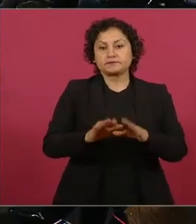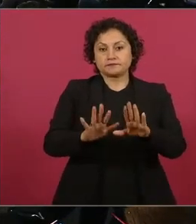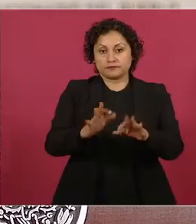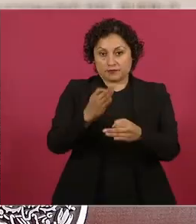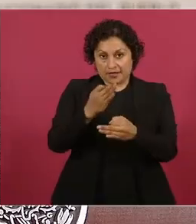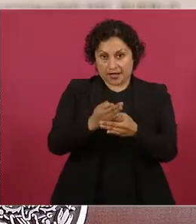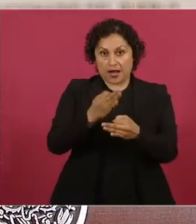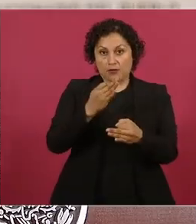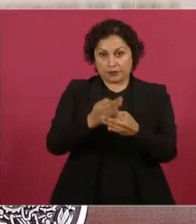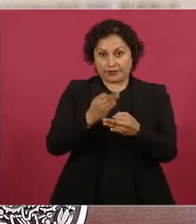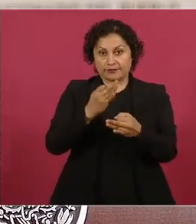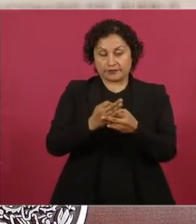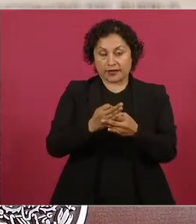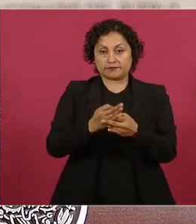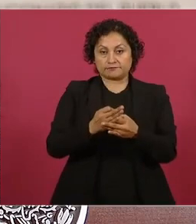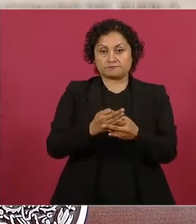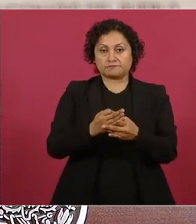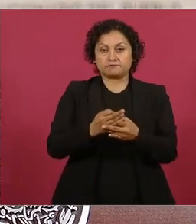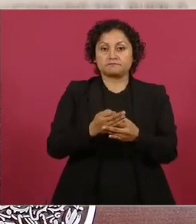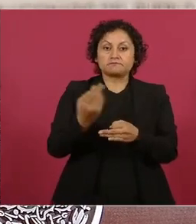consiguiendo los aviones.